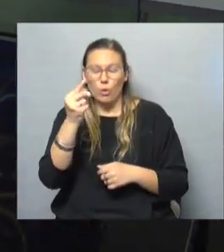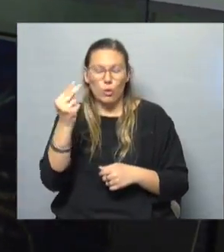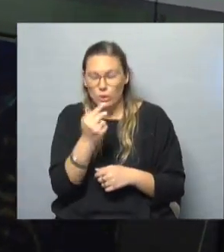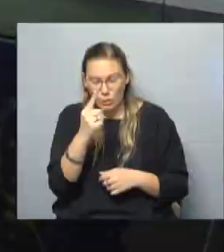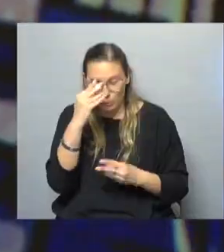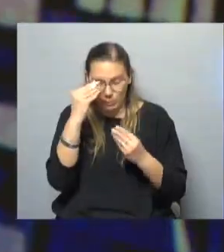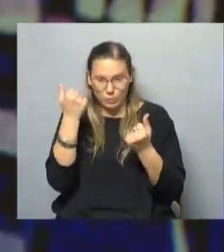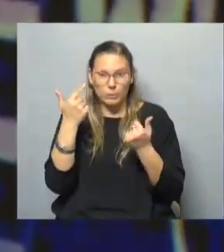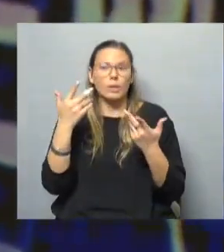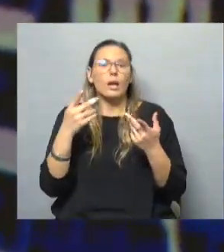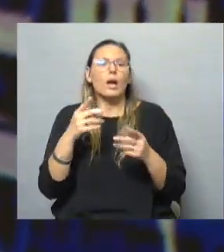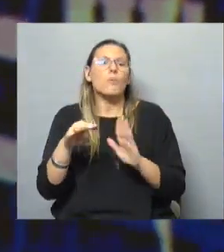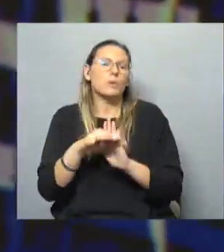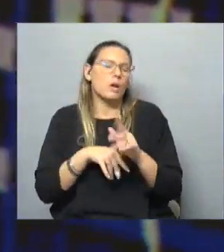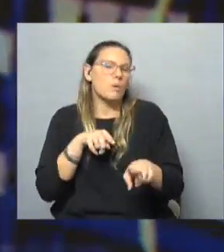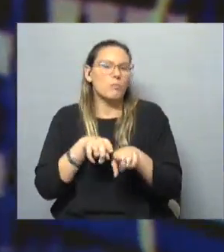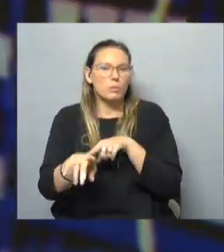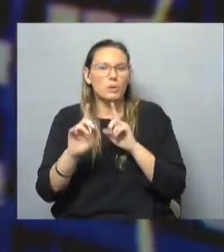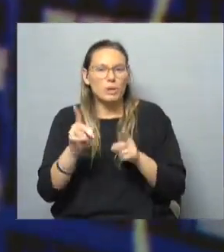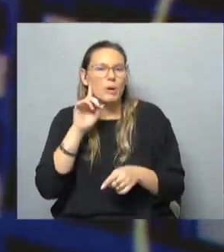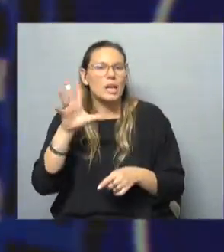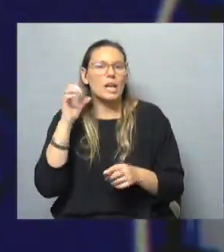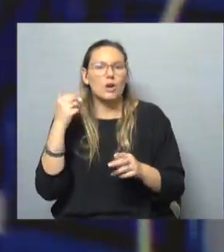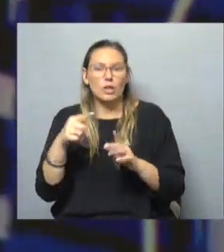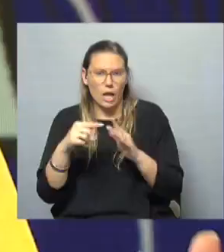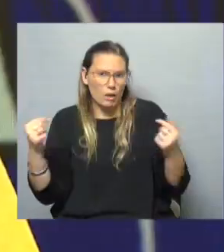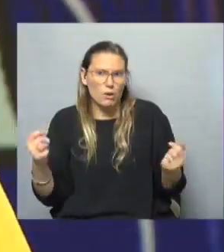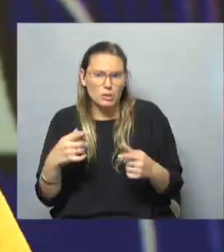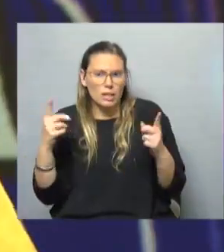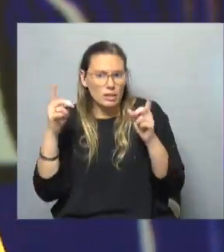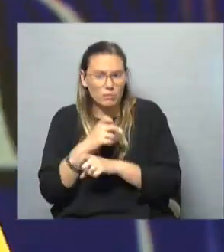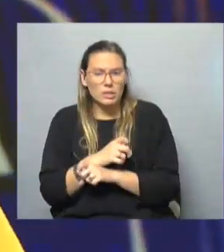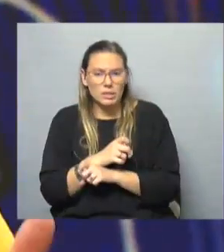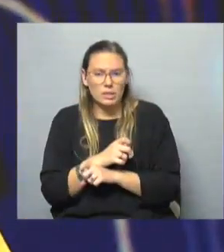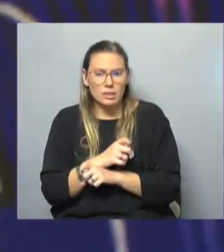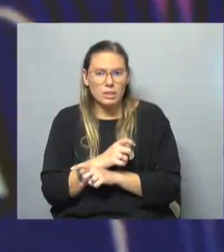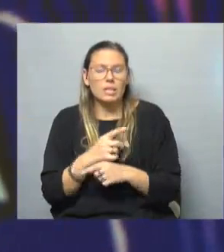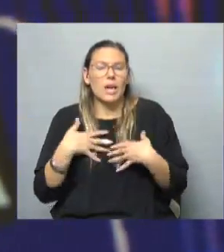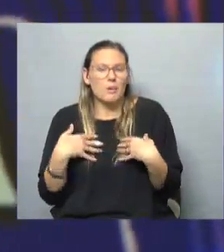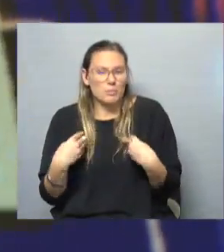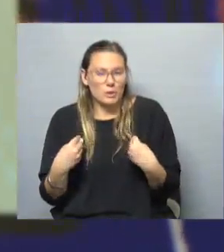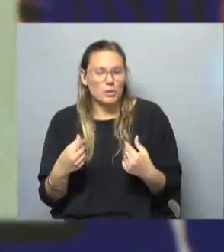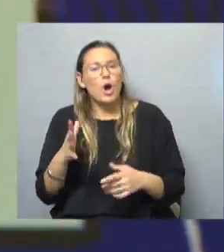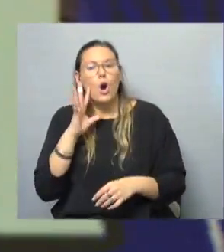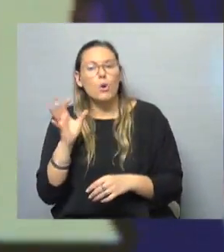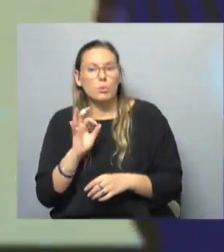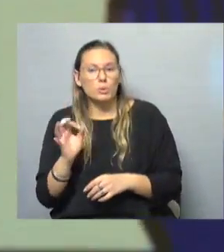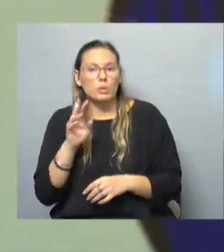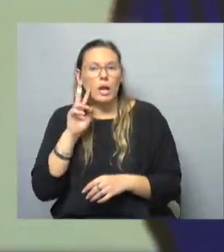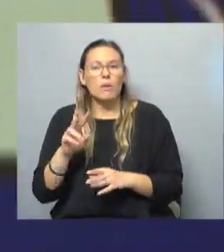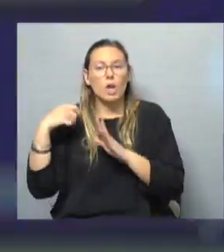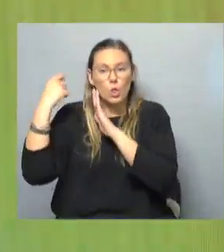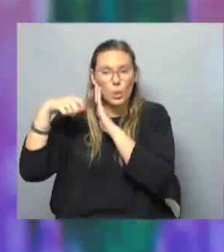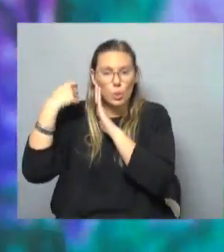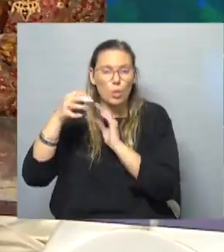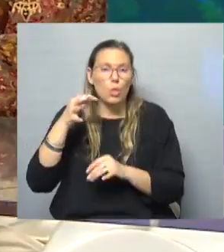Suele suceder cuando es un programa en vivo y uno tiene que recordar muchas cosas. No, y cuando se atraviesan emociones, porque tuvimos la oportunidad de ver el documental y que